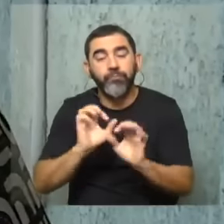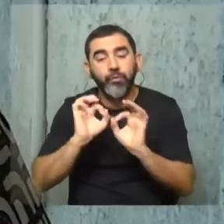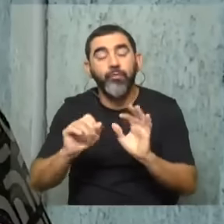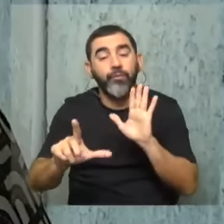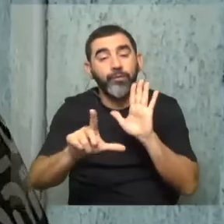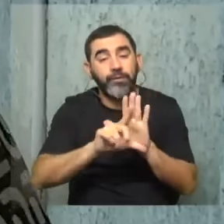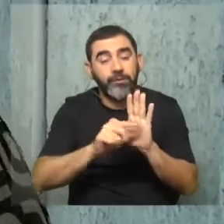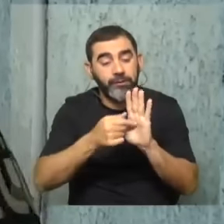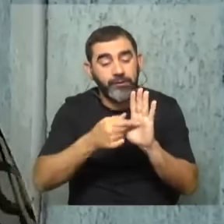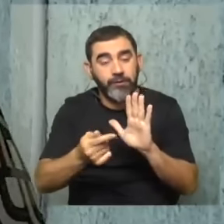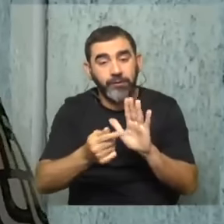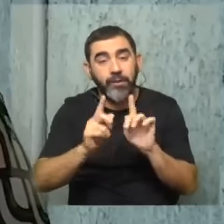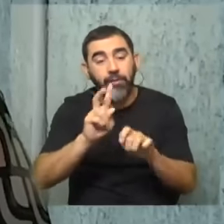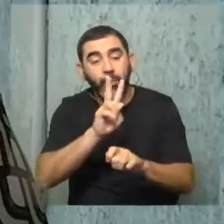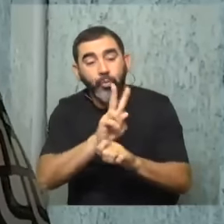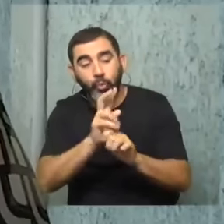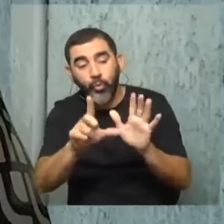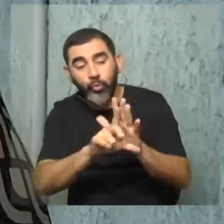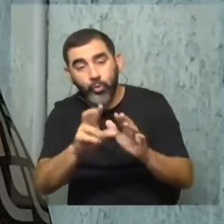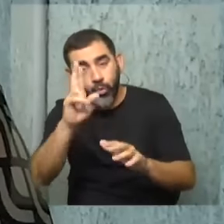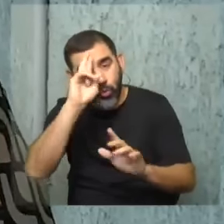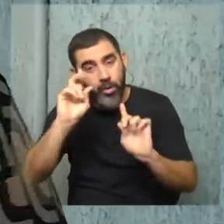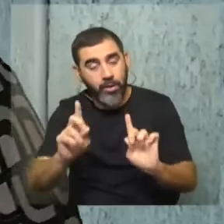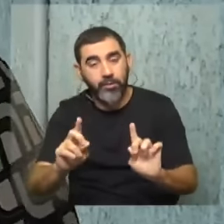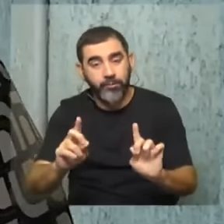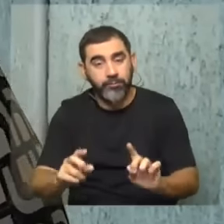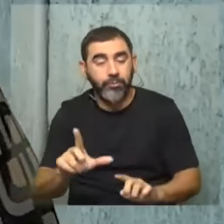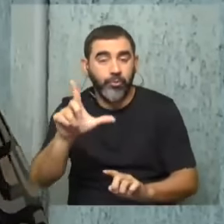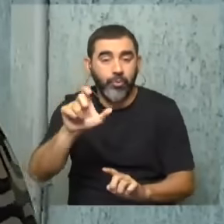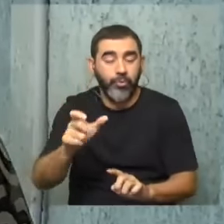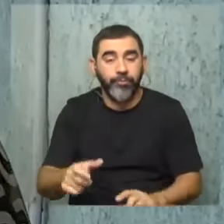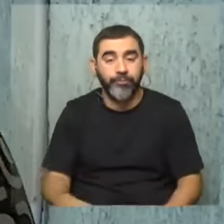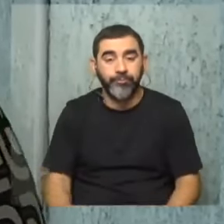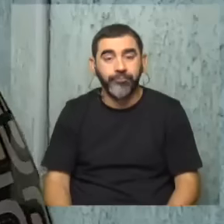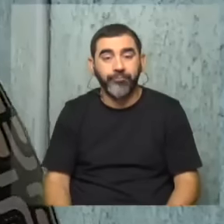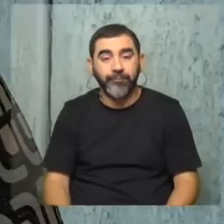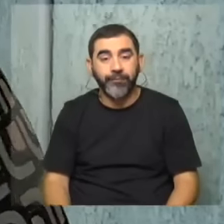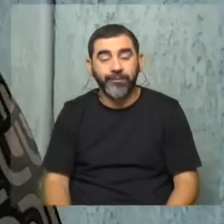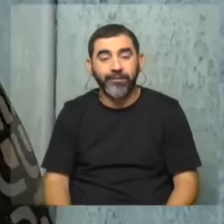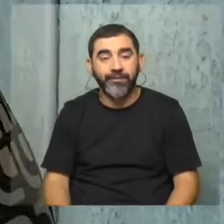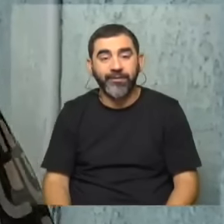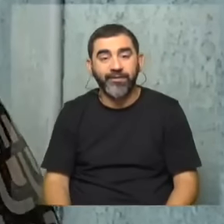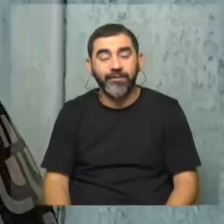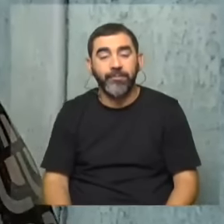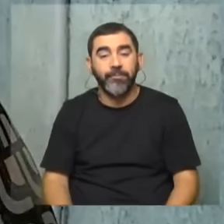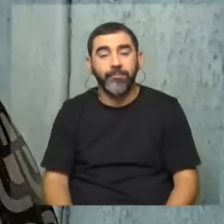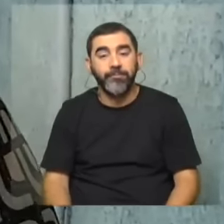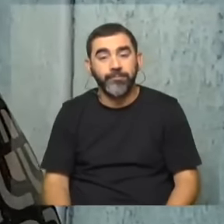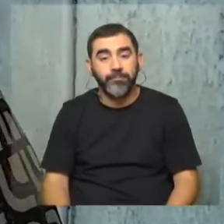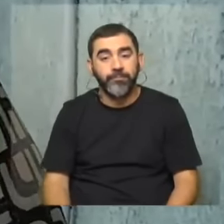ley hay que controlar que esa ley se cumpla eso es igual para todos los los